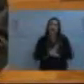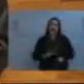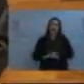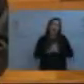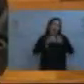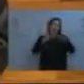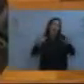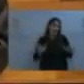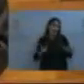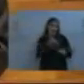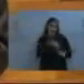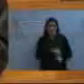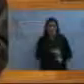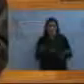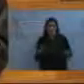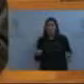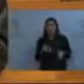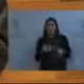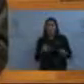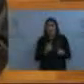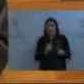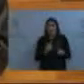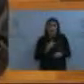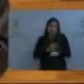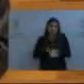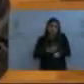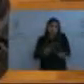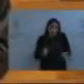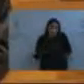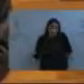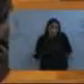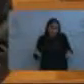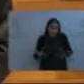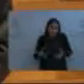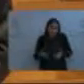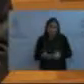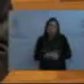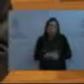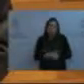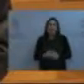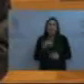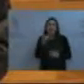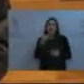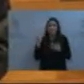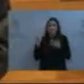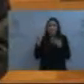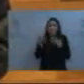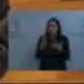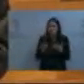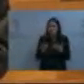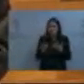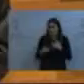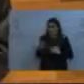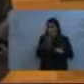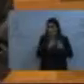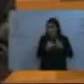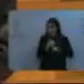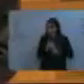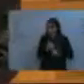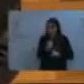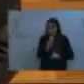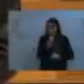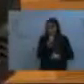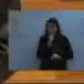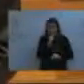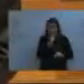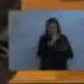su inoperancia, de su ineficacia y de que no las cumple, ¿no? Vamos para 8 años, el problema sin solucionar. Me cuenta